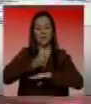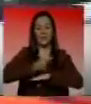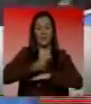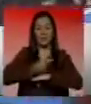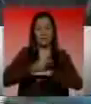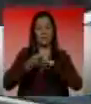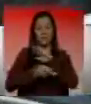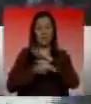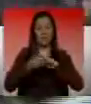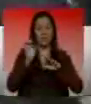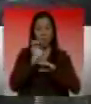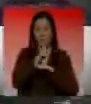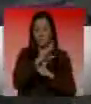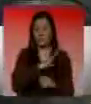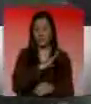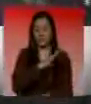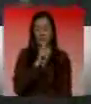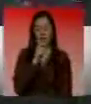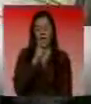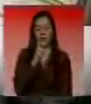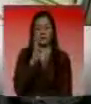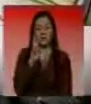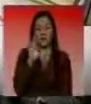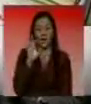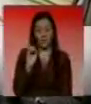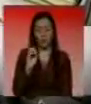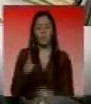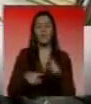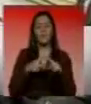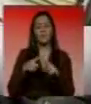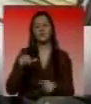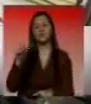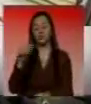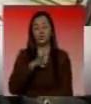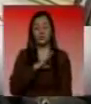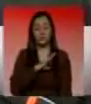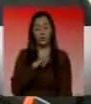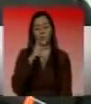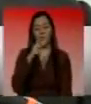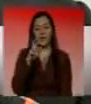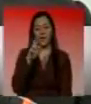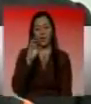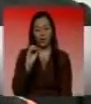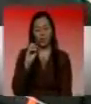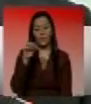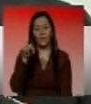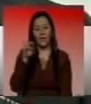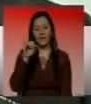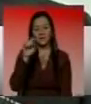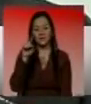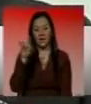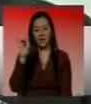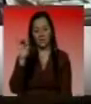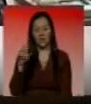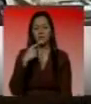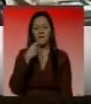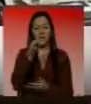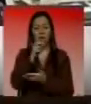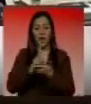al ex bravo y el actual gerente pedro merizalde están siendo investigados por inconsistencias en sus declaraciones patrimoniales